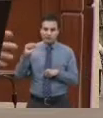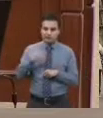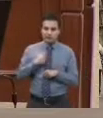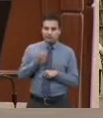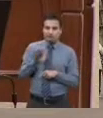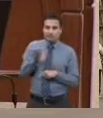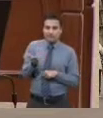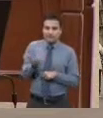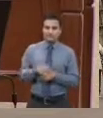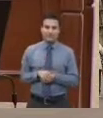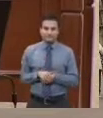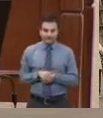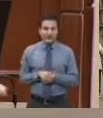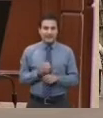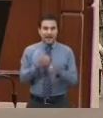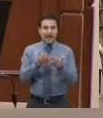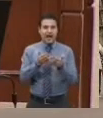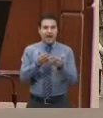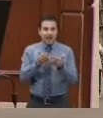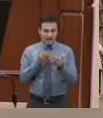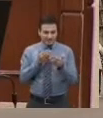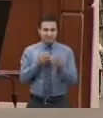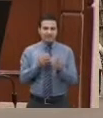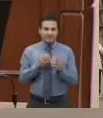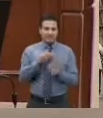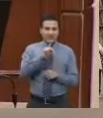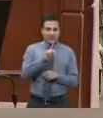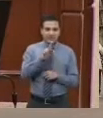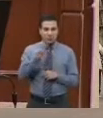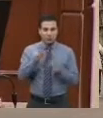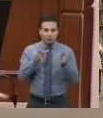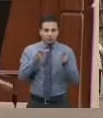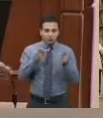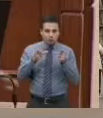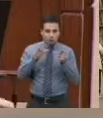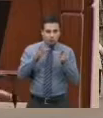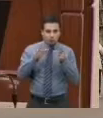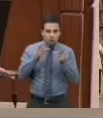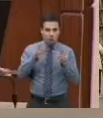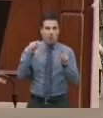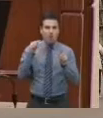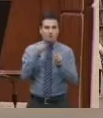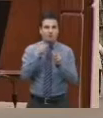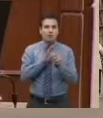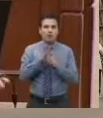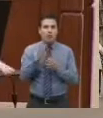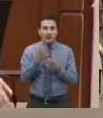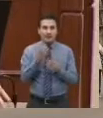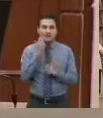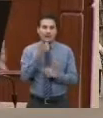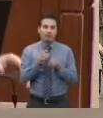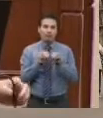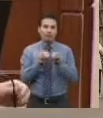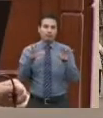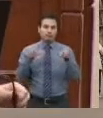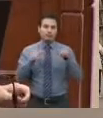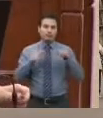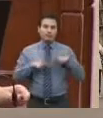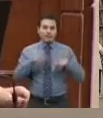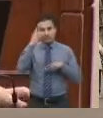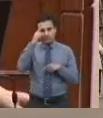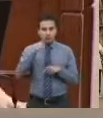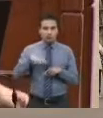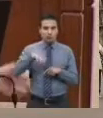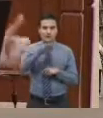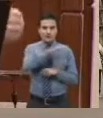existió una acción concertada o planeada con un fin específico, que es difundir e influenciar el voto de la ciudadanía a favor